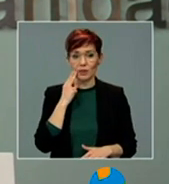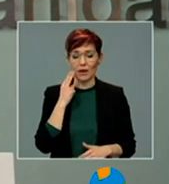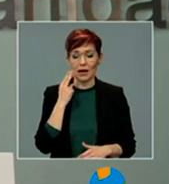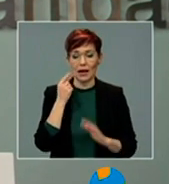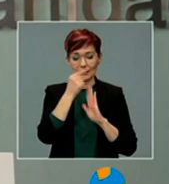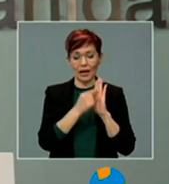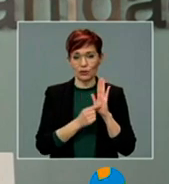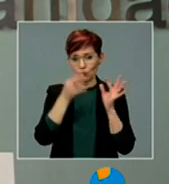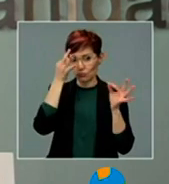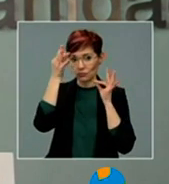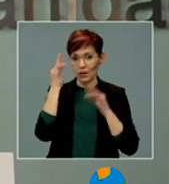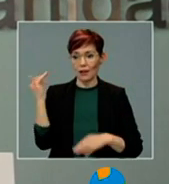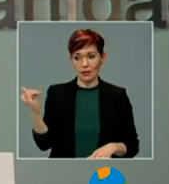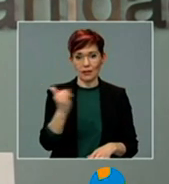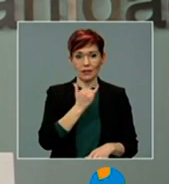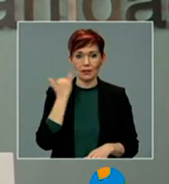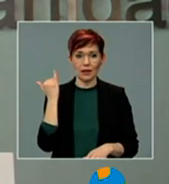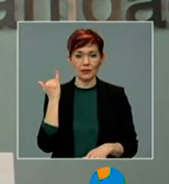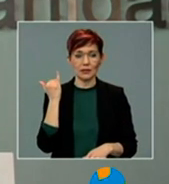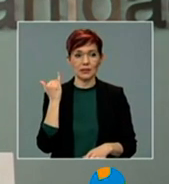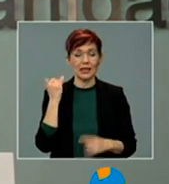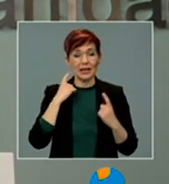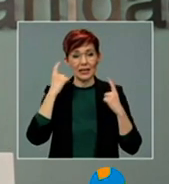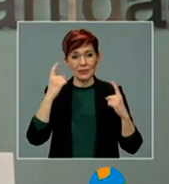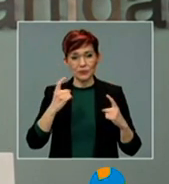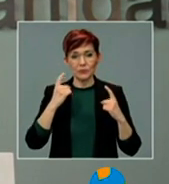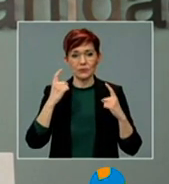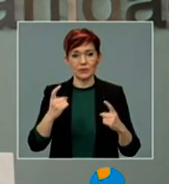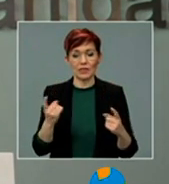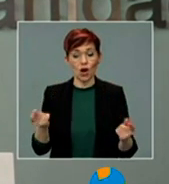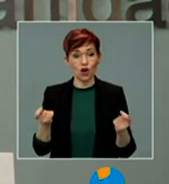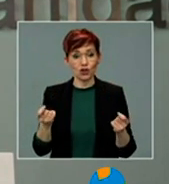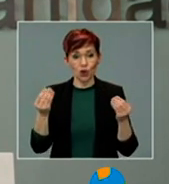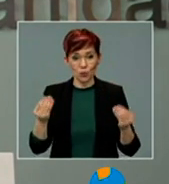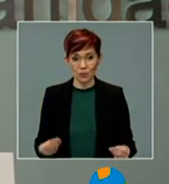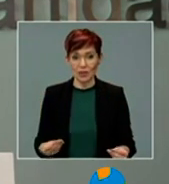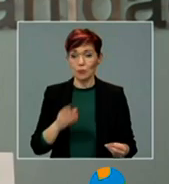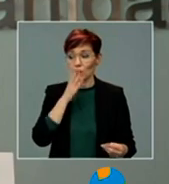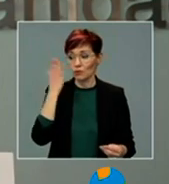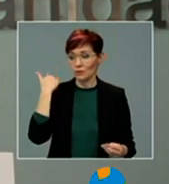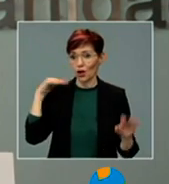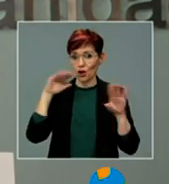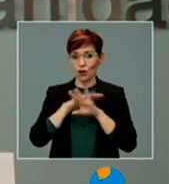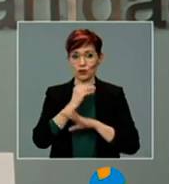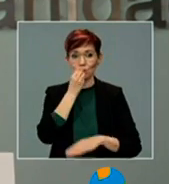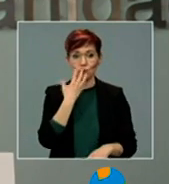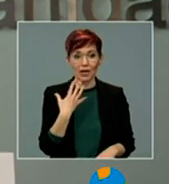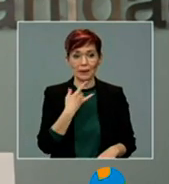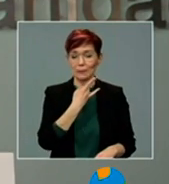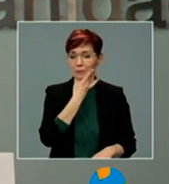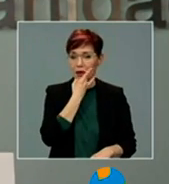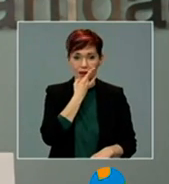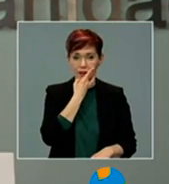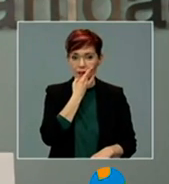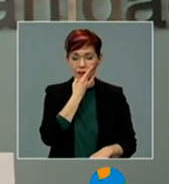estamos registrando. Y si no sabemos reconducir esta situación de Nochebuena, habremos perdido una gran oportunidad en